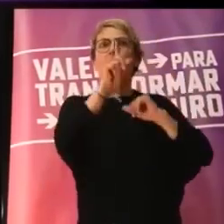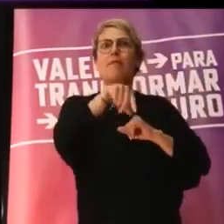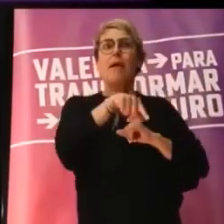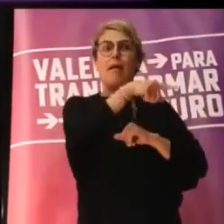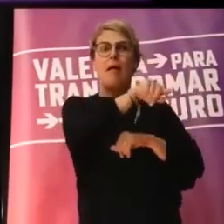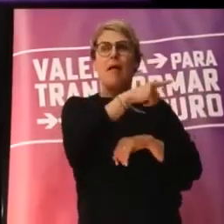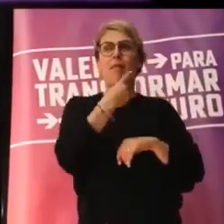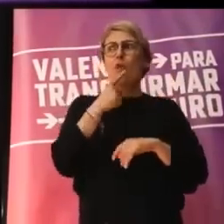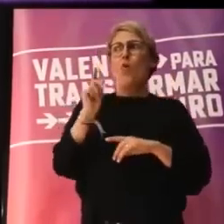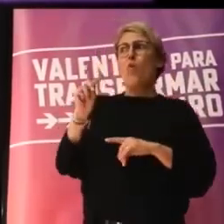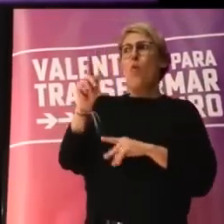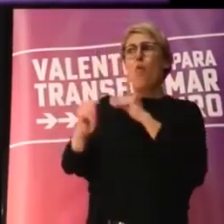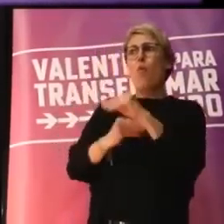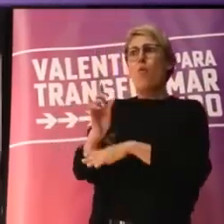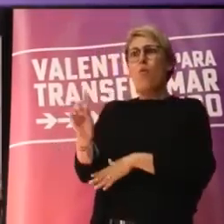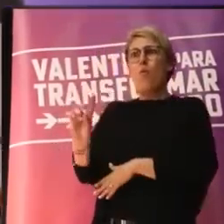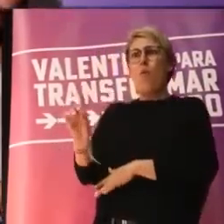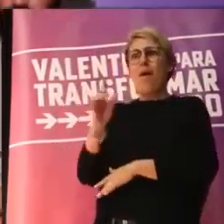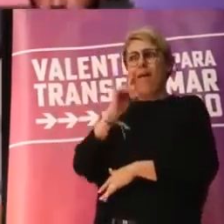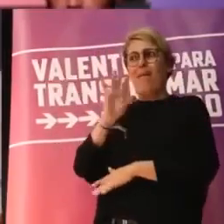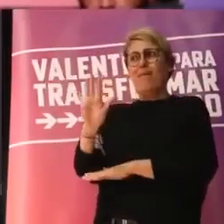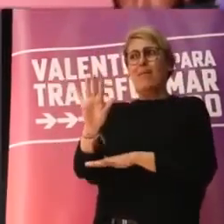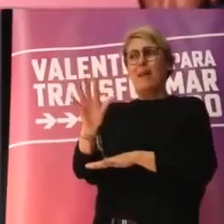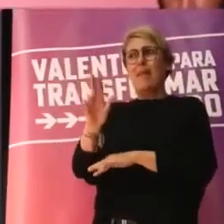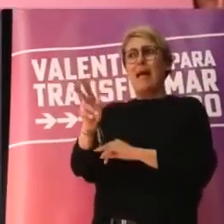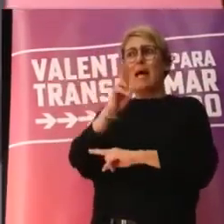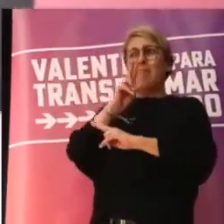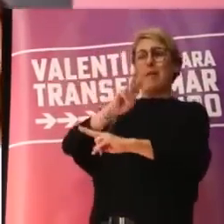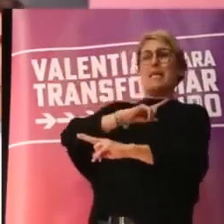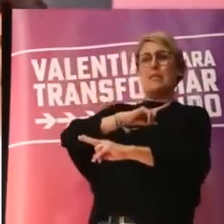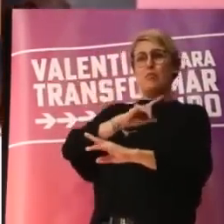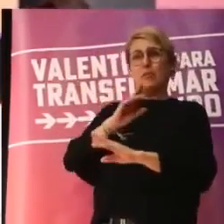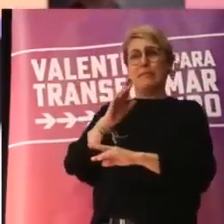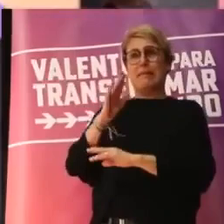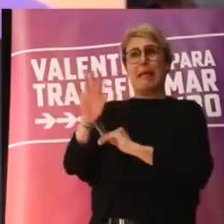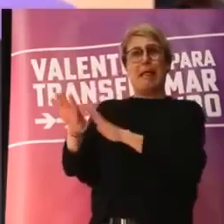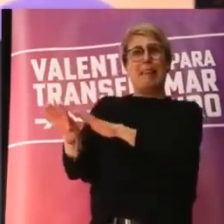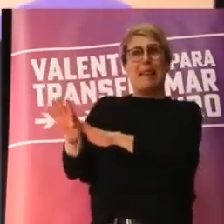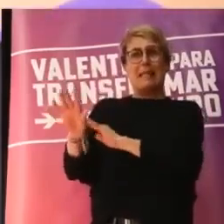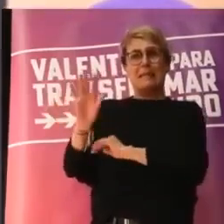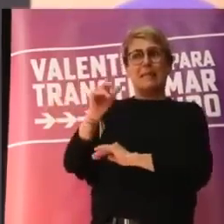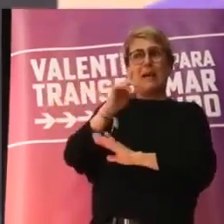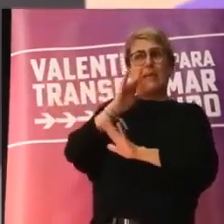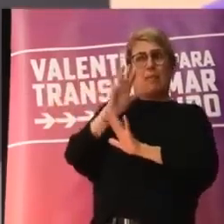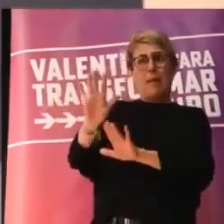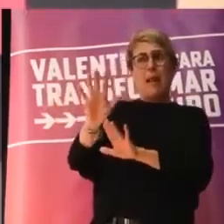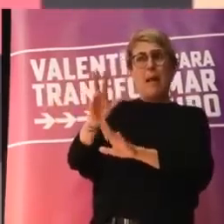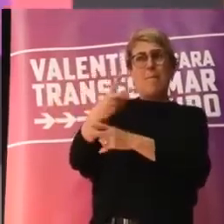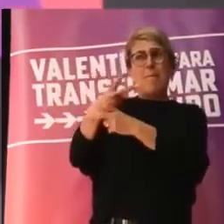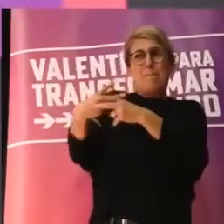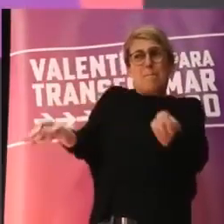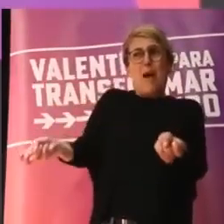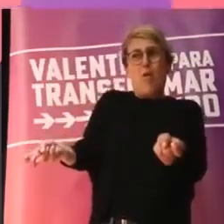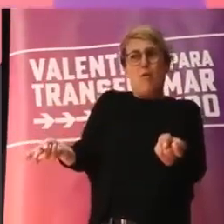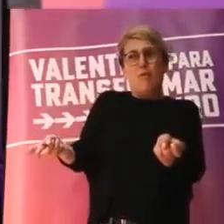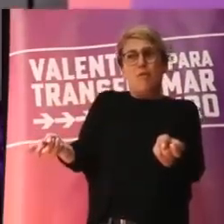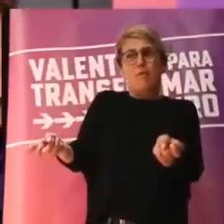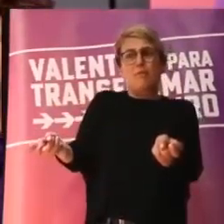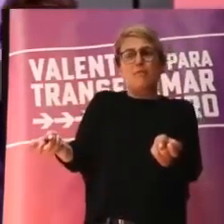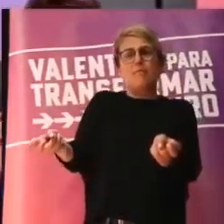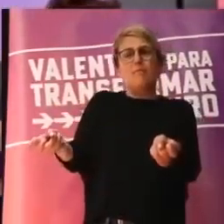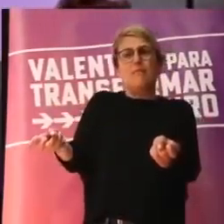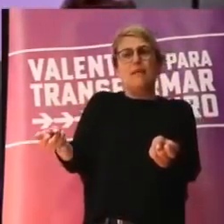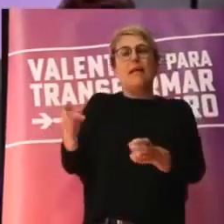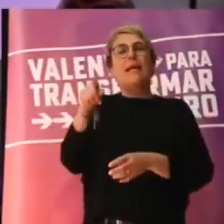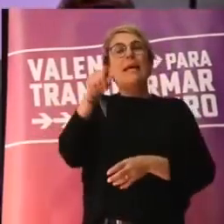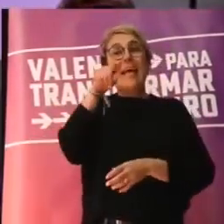no hagáis esto, que ya veréis cómo va a ser la respuesta de la derecha, van a ser todavía peores de lo que son. Ese